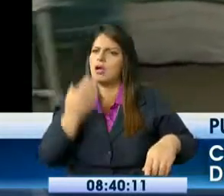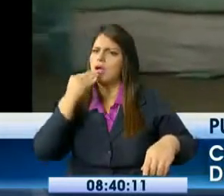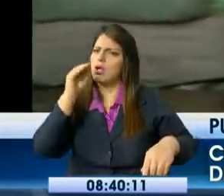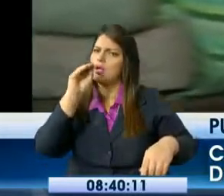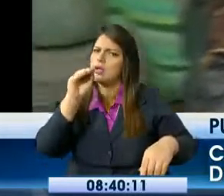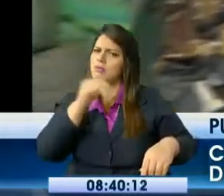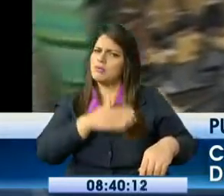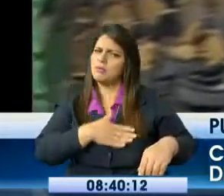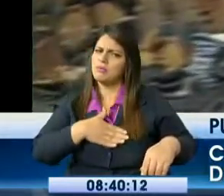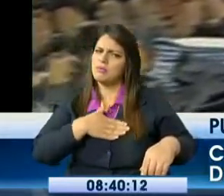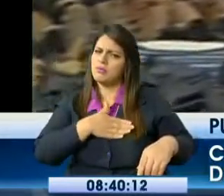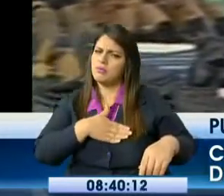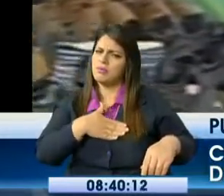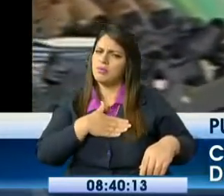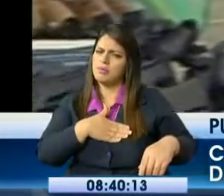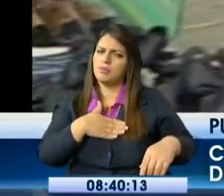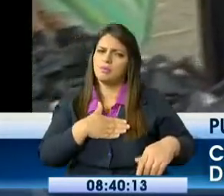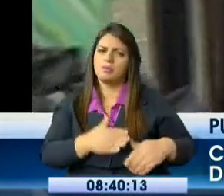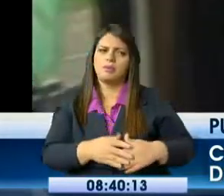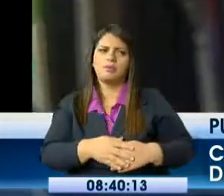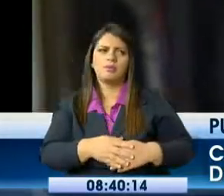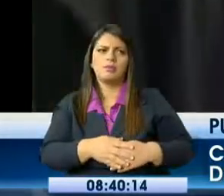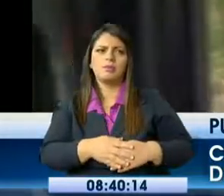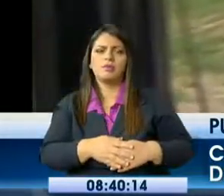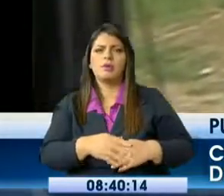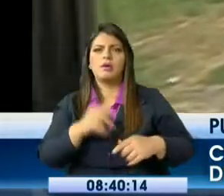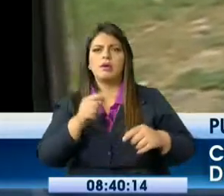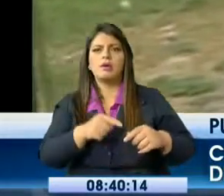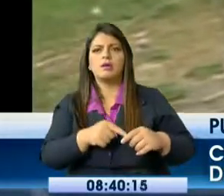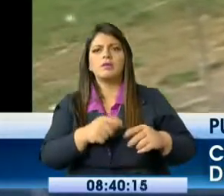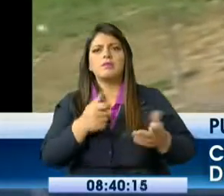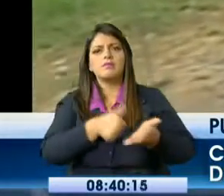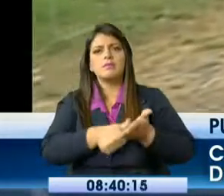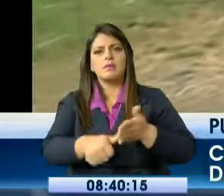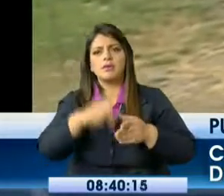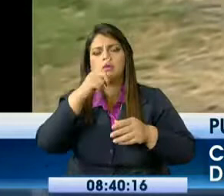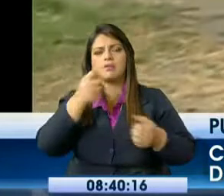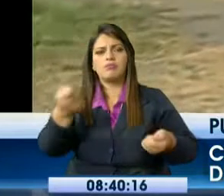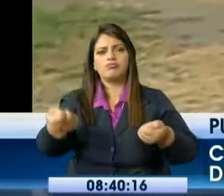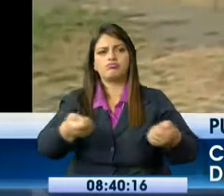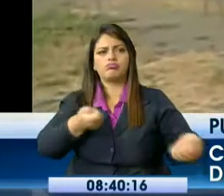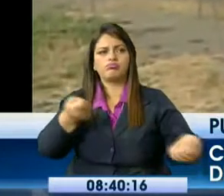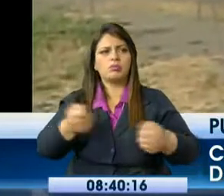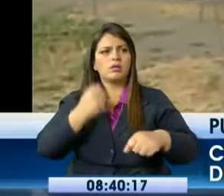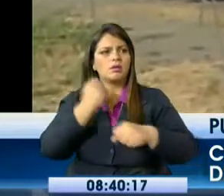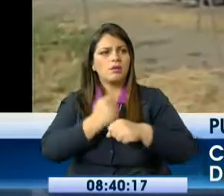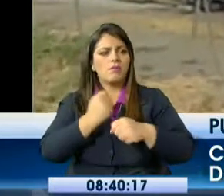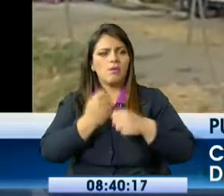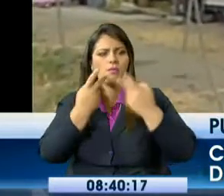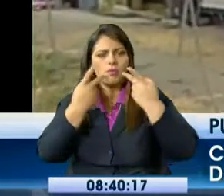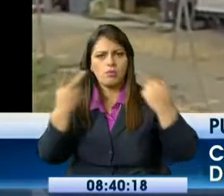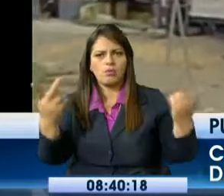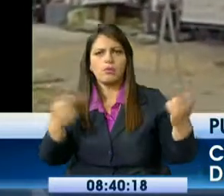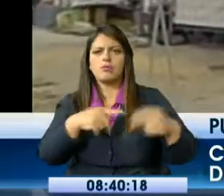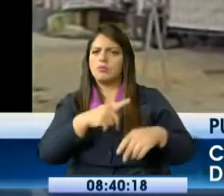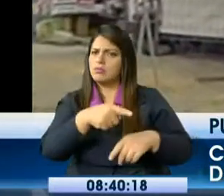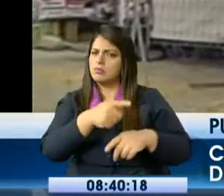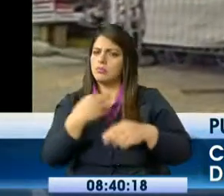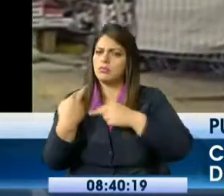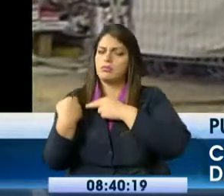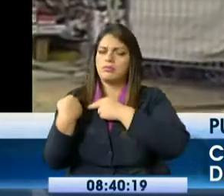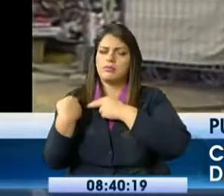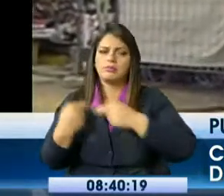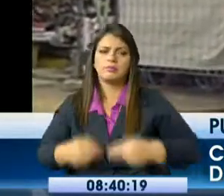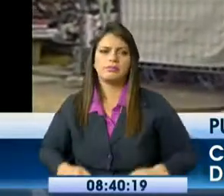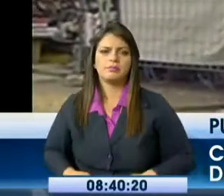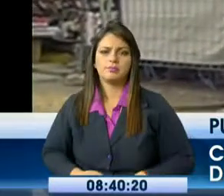un anillo vial, ¿okay? Que el Ministerio de Transporte y Obras Públicas lo va a intervenir en los próximos meses. Entonces, usted les ha